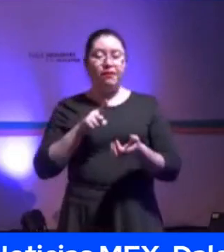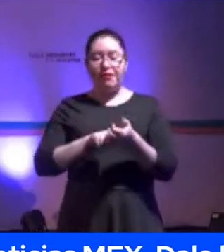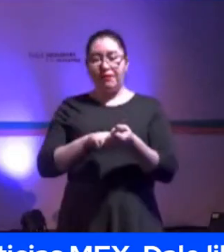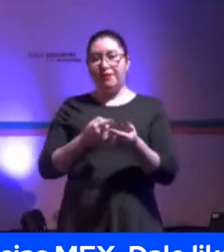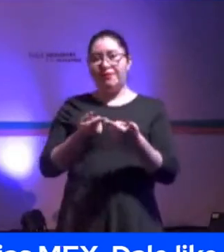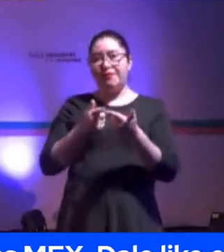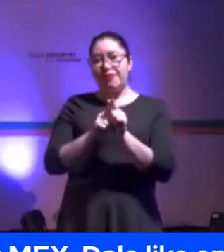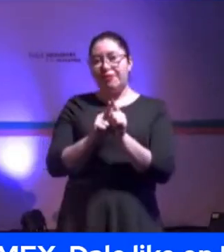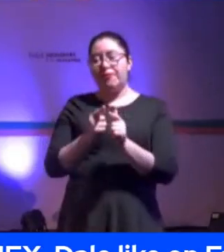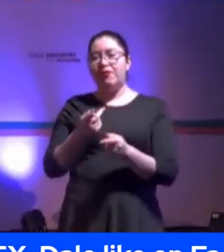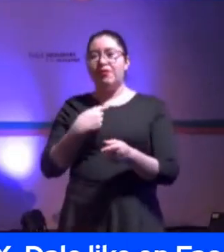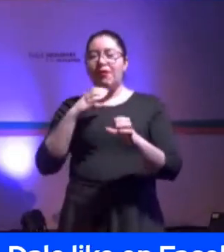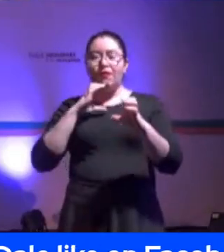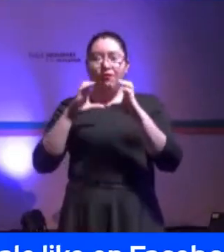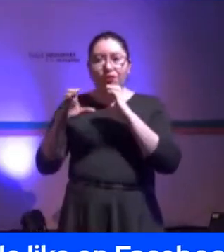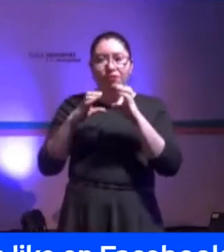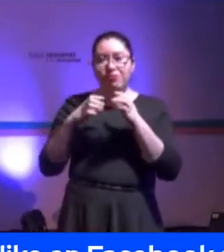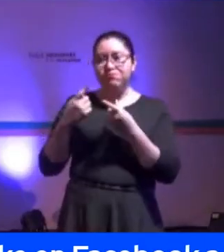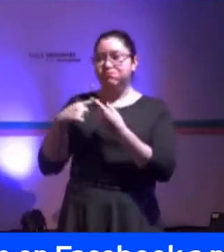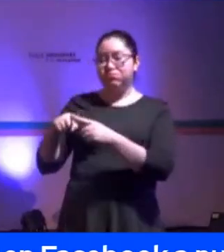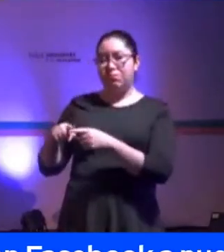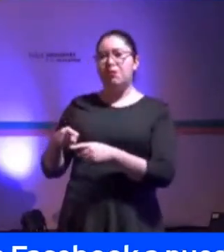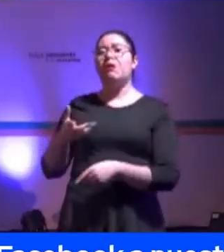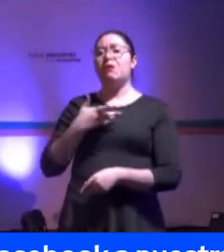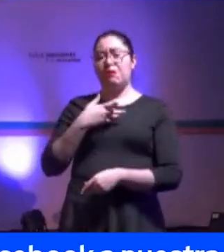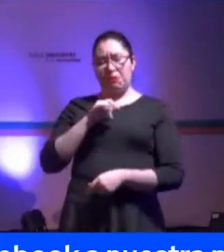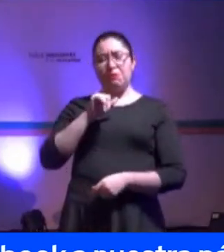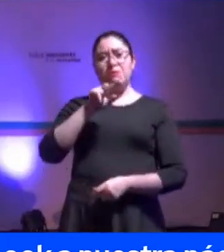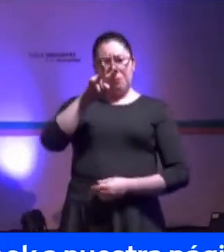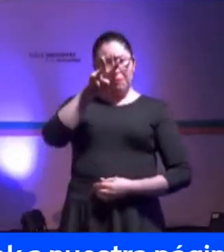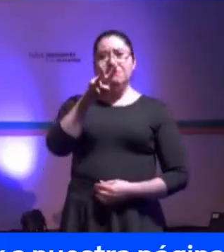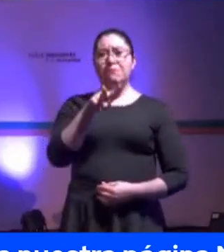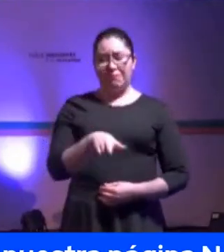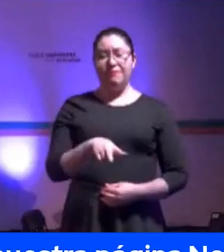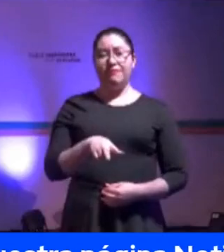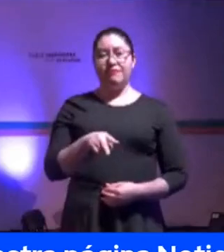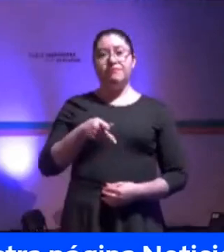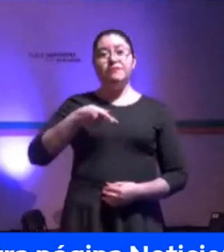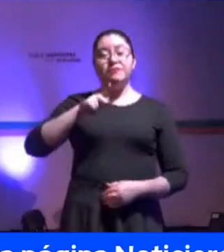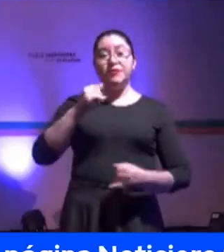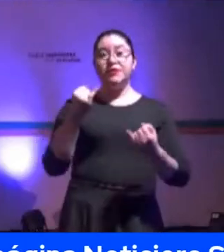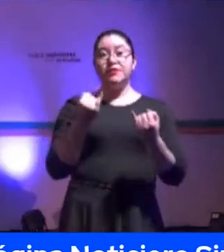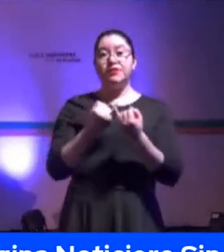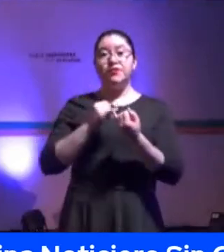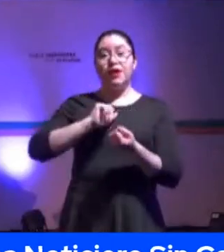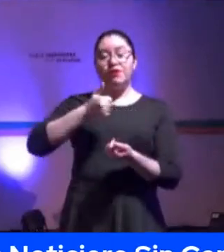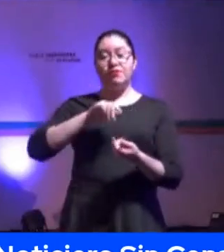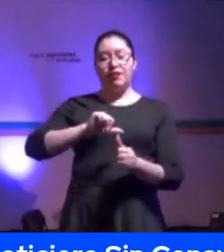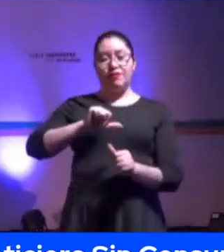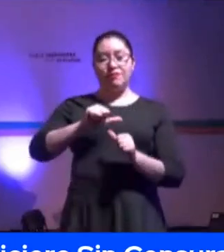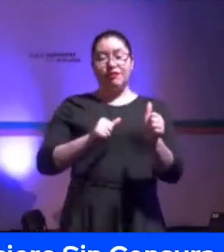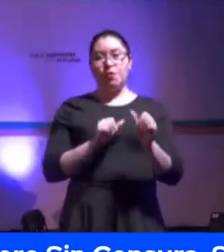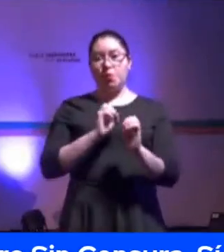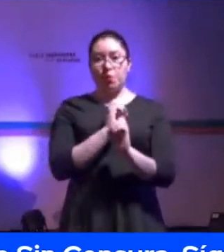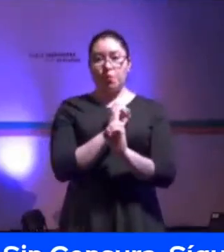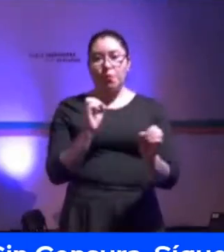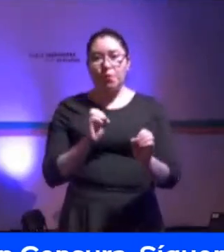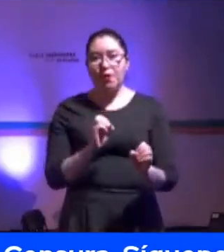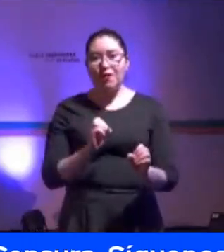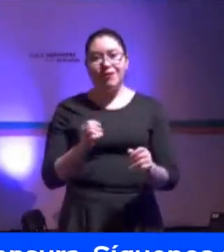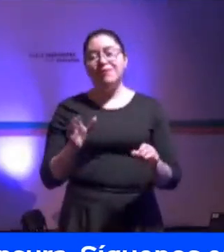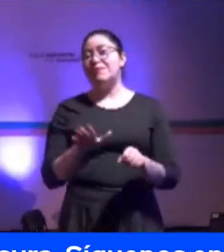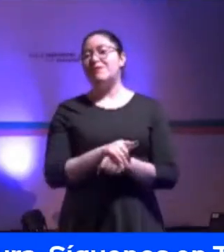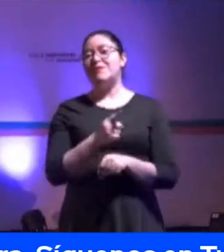comunicación, y por supuesto que existe, pero también existe el antirrelevo, porque así como